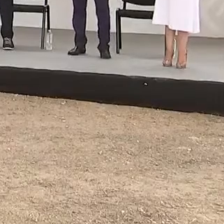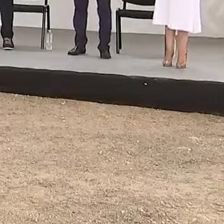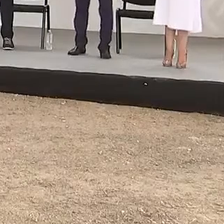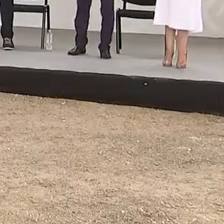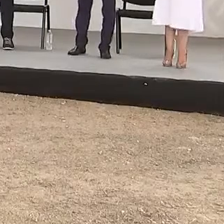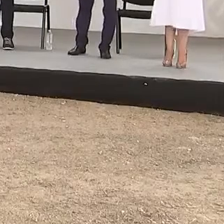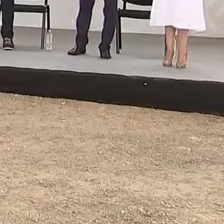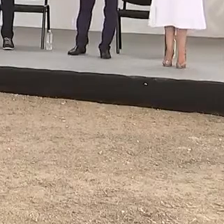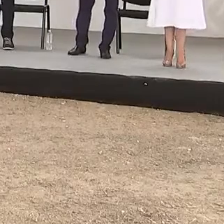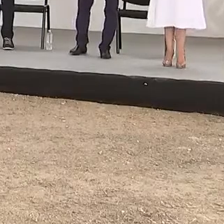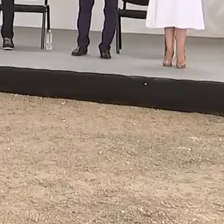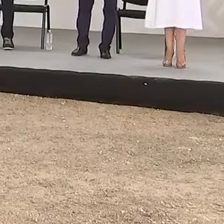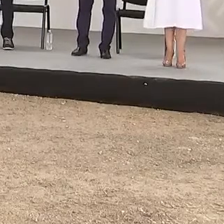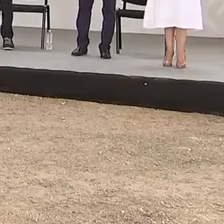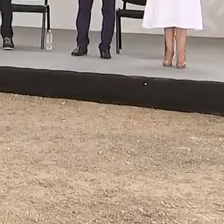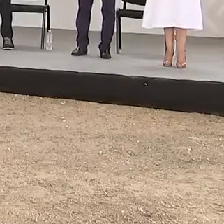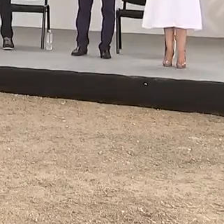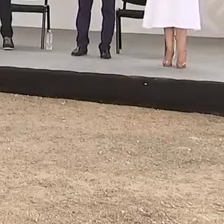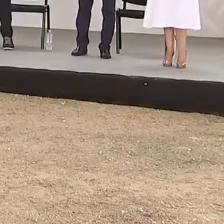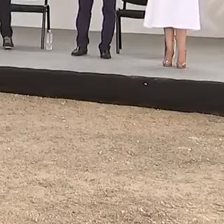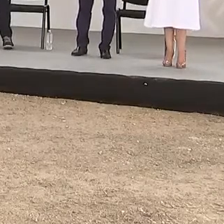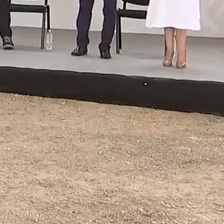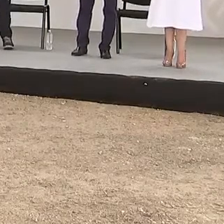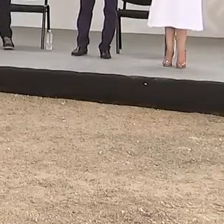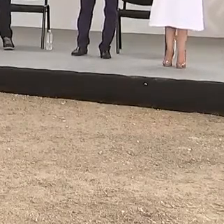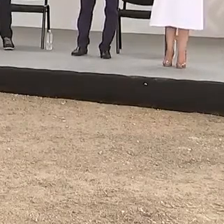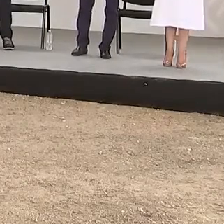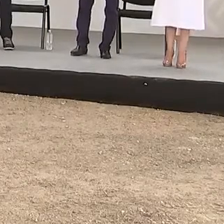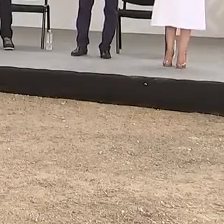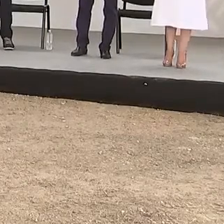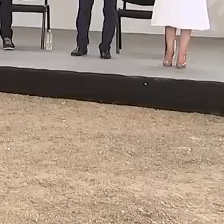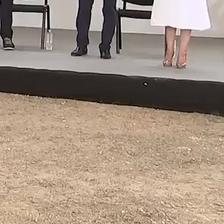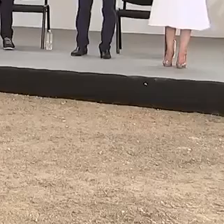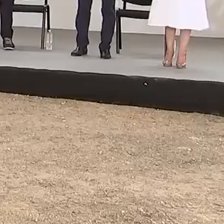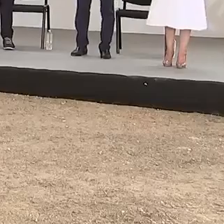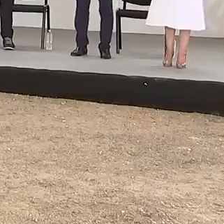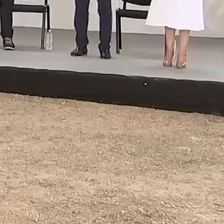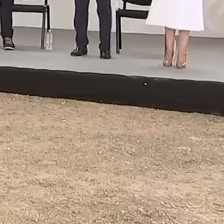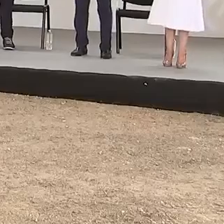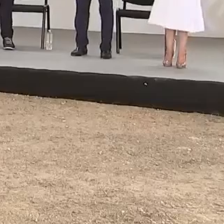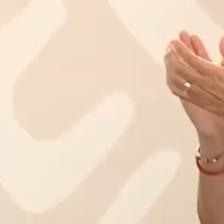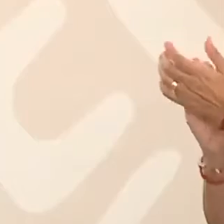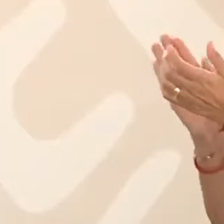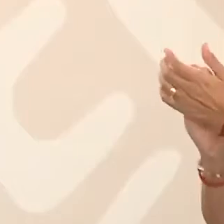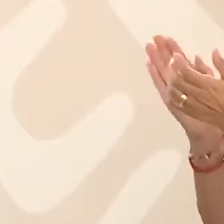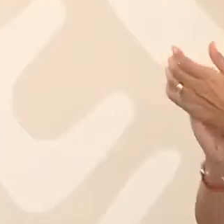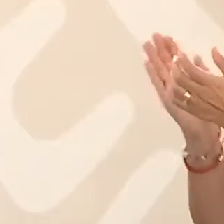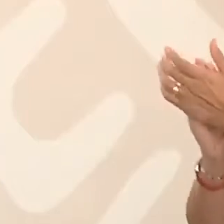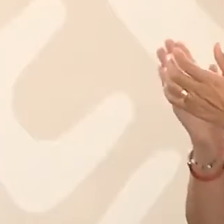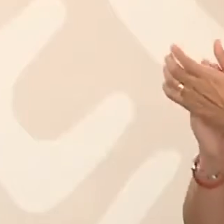El director de Construcción de Latinoamérica de Grupo Acciona, Francisco Javier Lázaro Estarta.